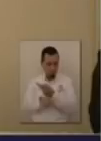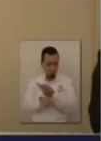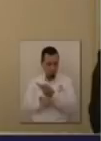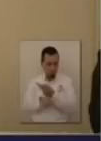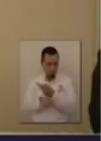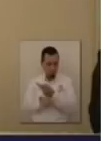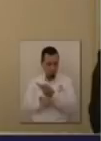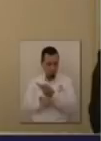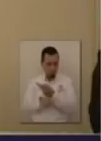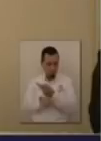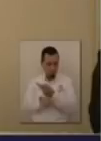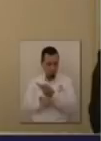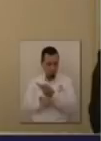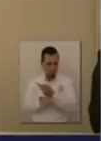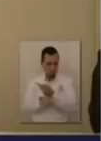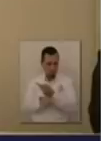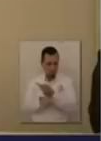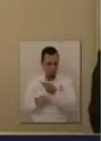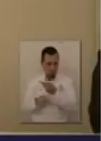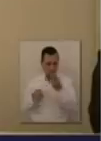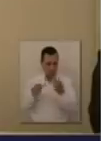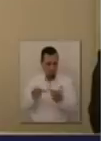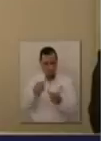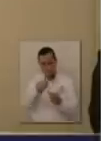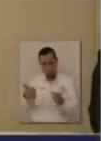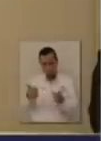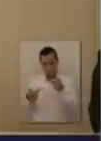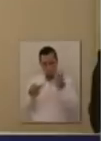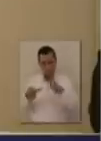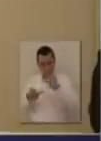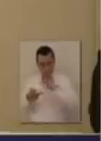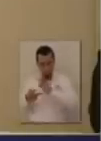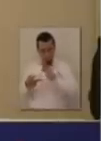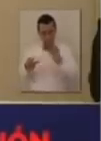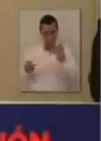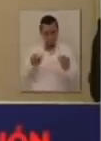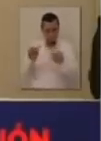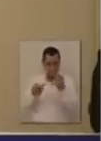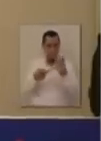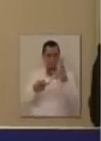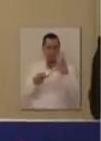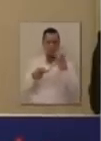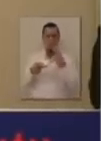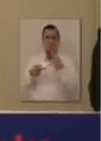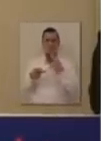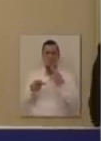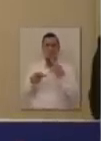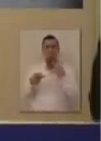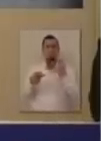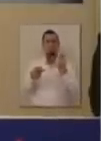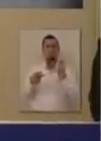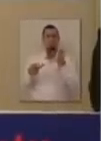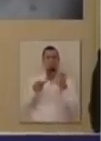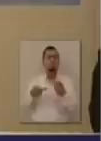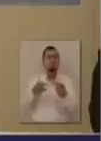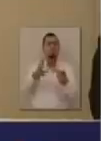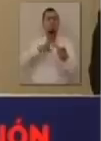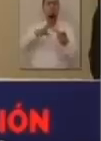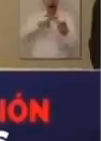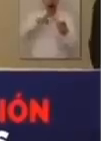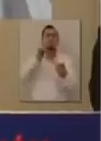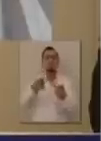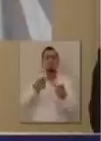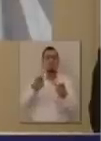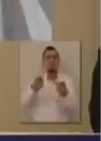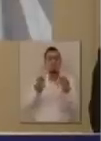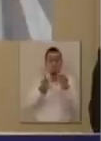contra una valiente periodista menciona que no se utilizó la fuerza sin embargo hay imágenes en donde se